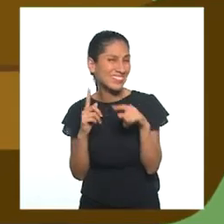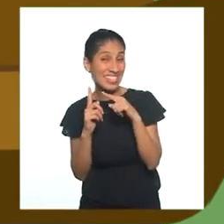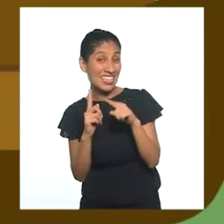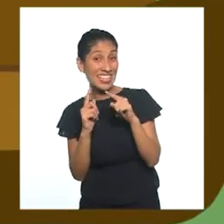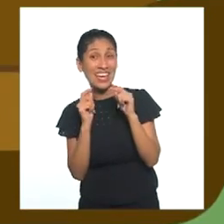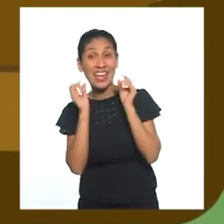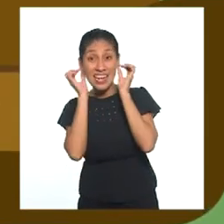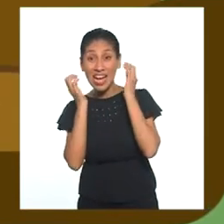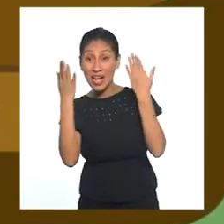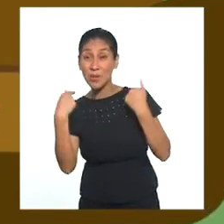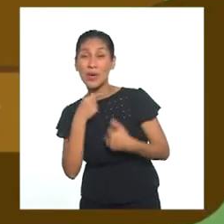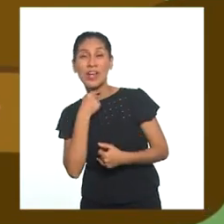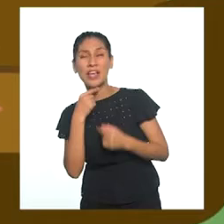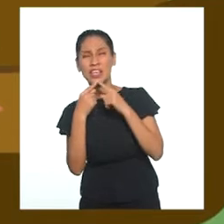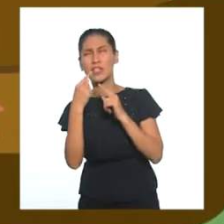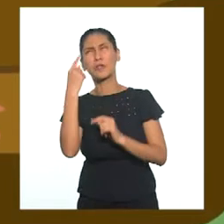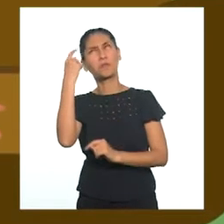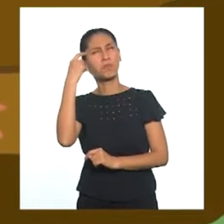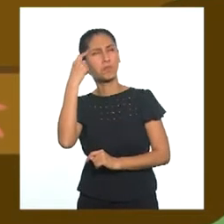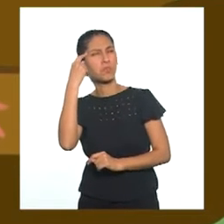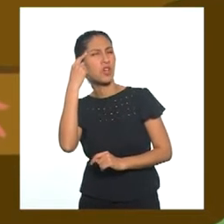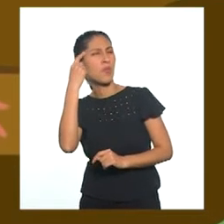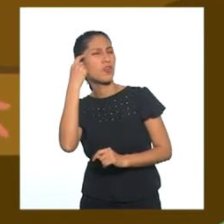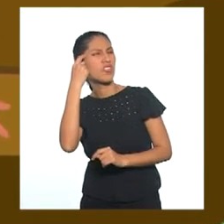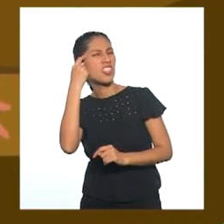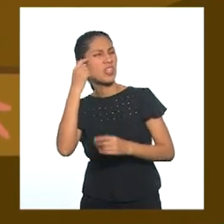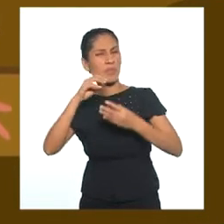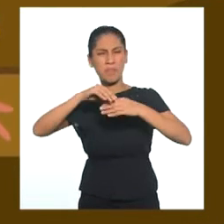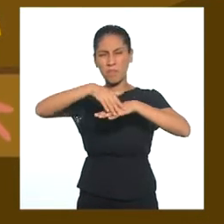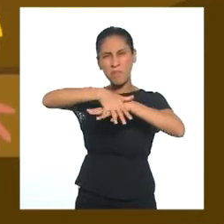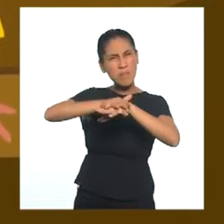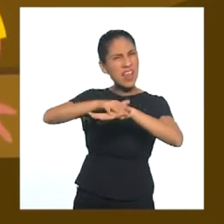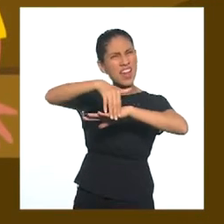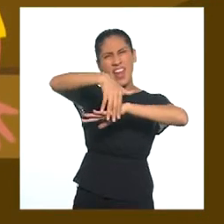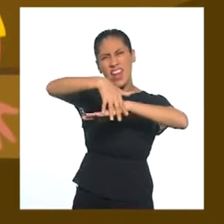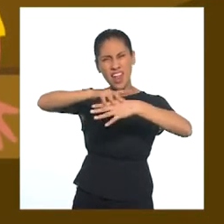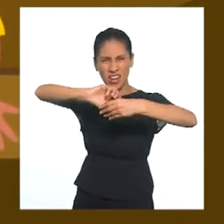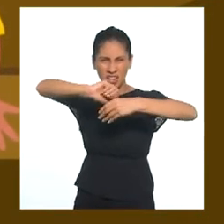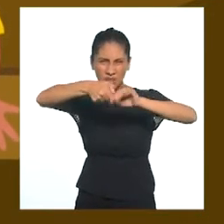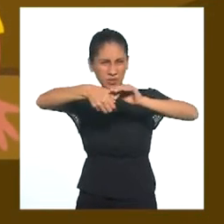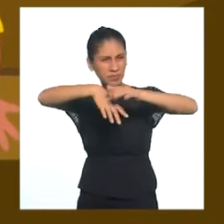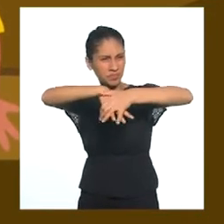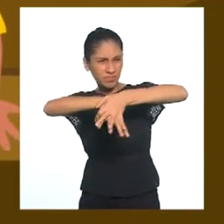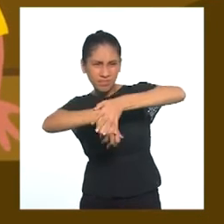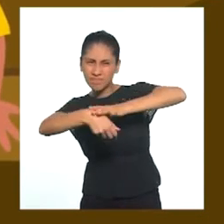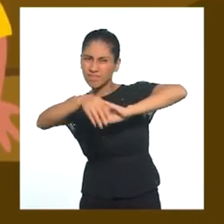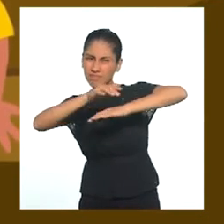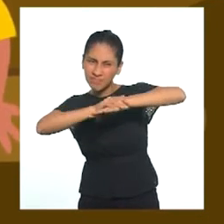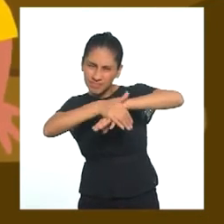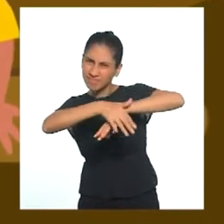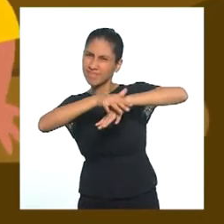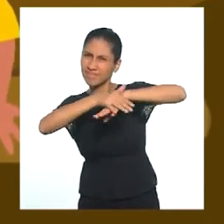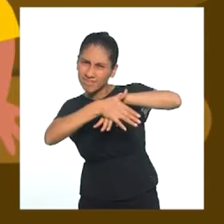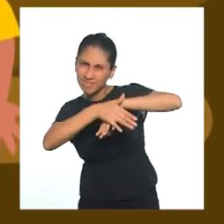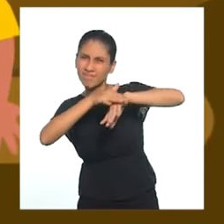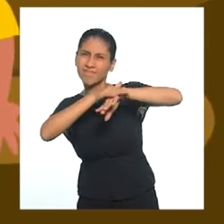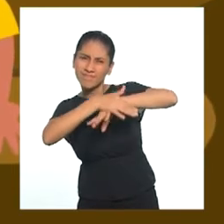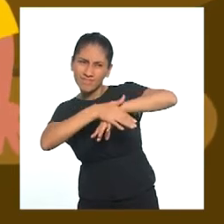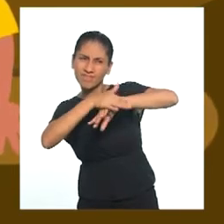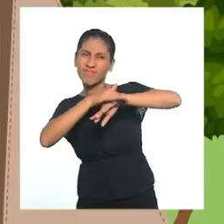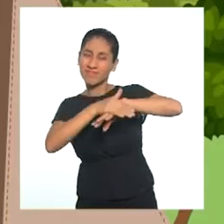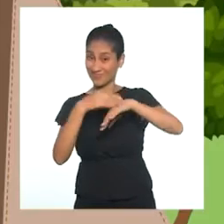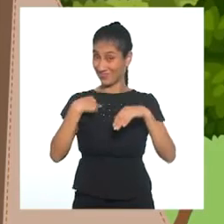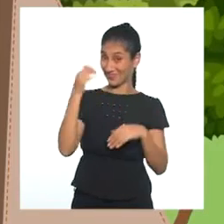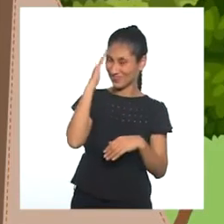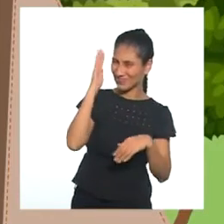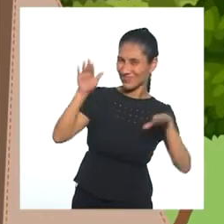Ella hizo como si pelara algo y... ¡Ya sé! ¿Ah?